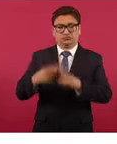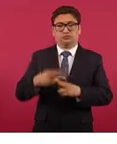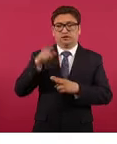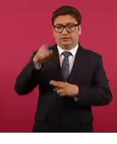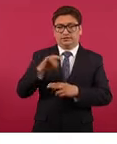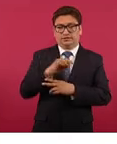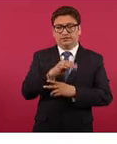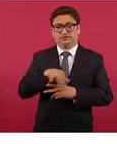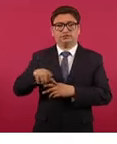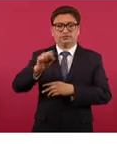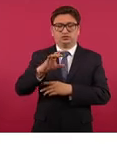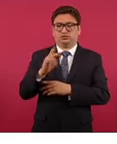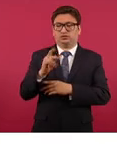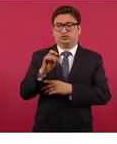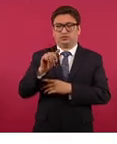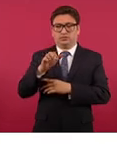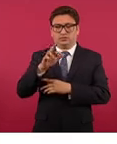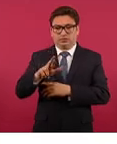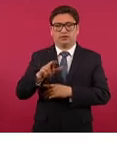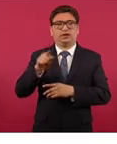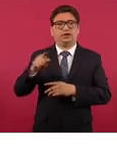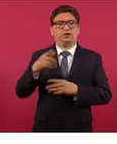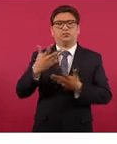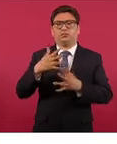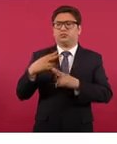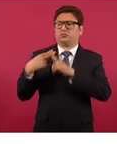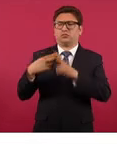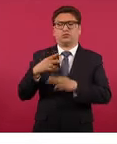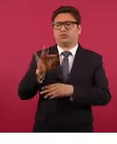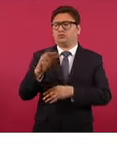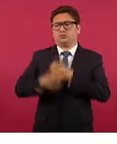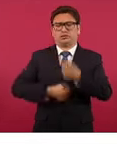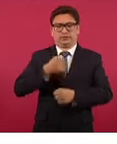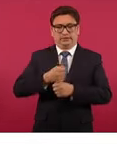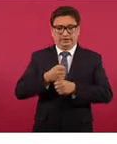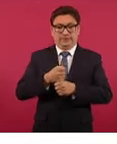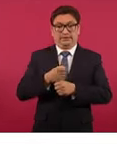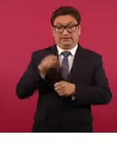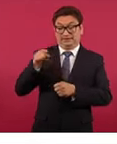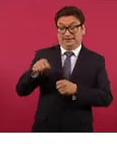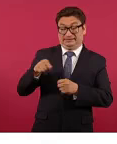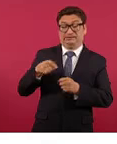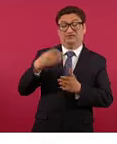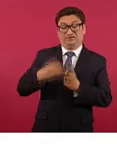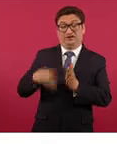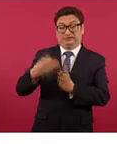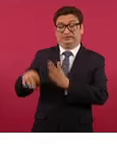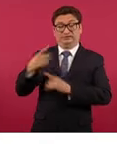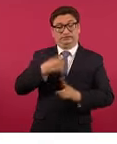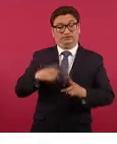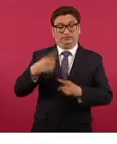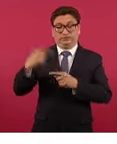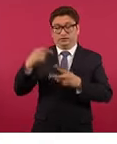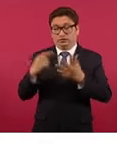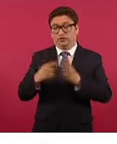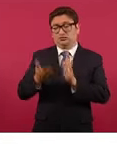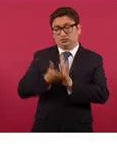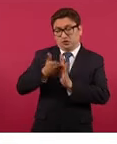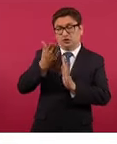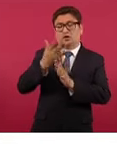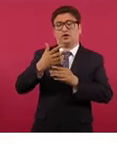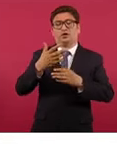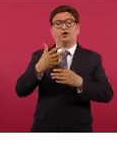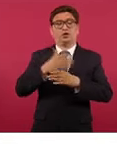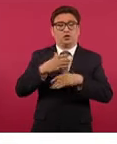de inescop la mar hace ya casi 40 años y que tiene varias deficiencias principalmente en infraestructura en equipamiento